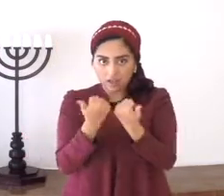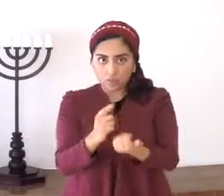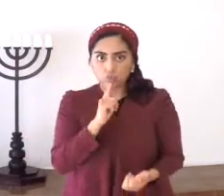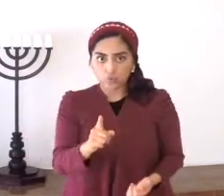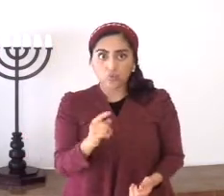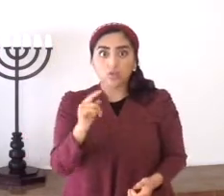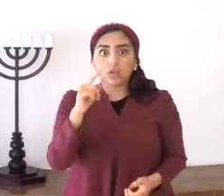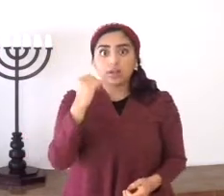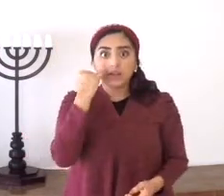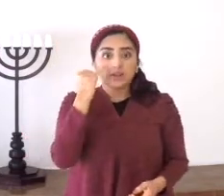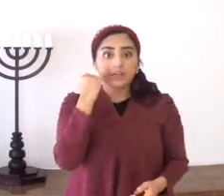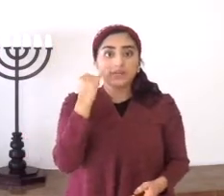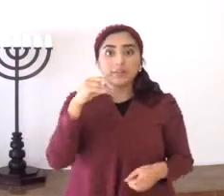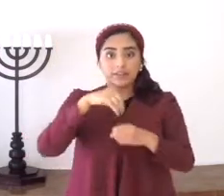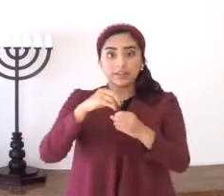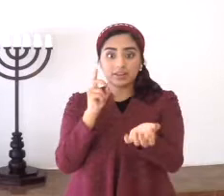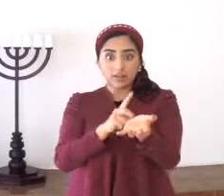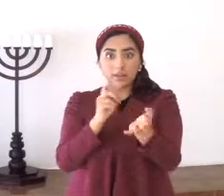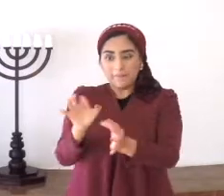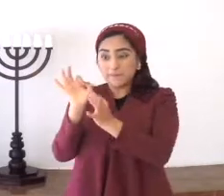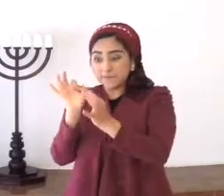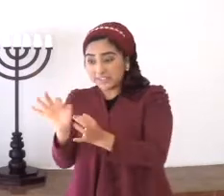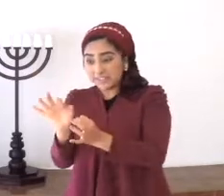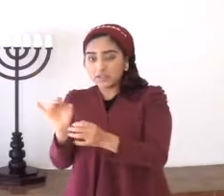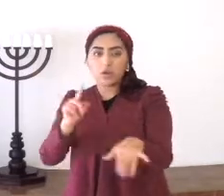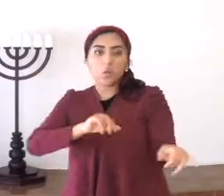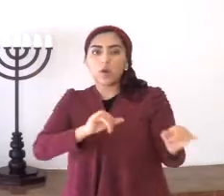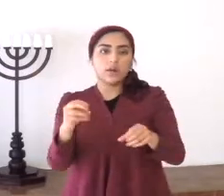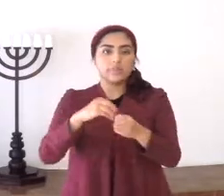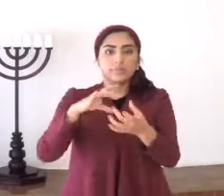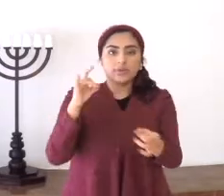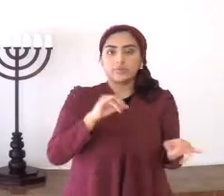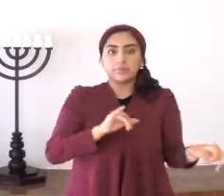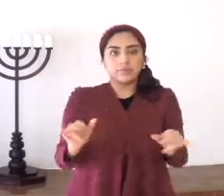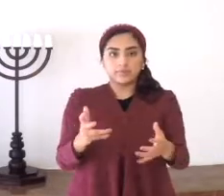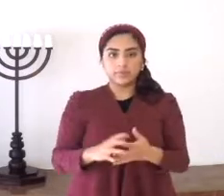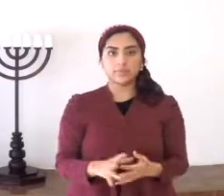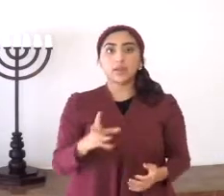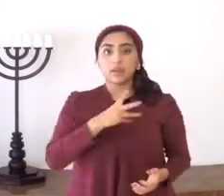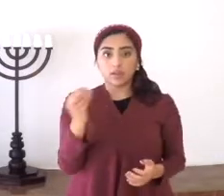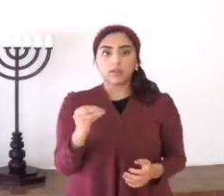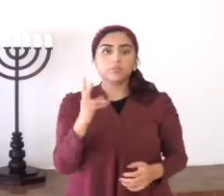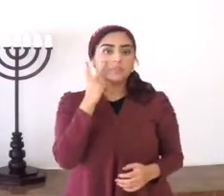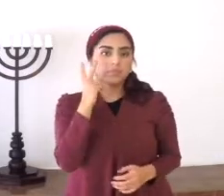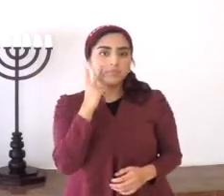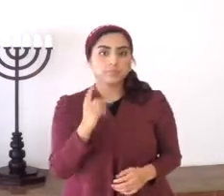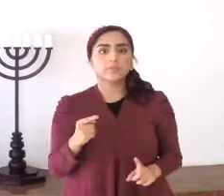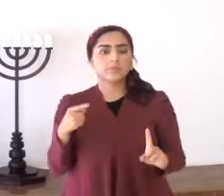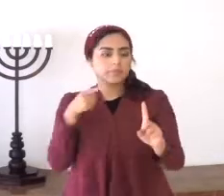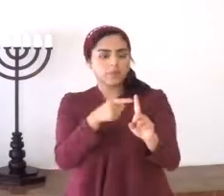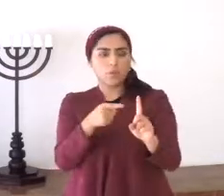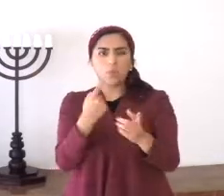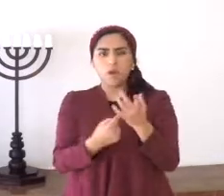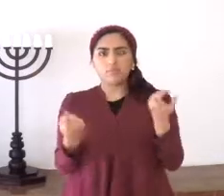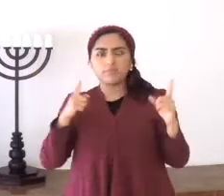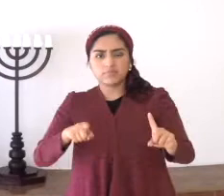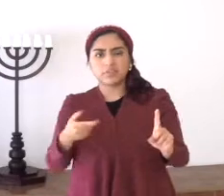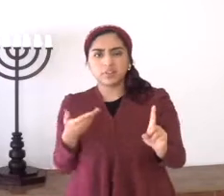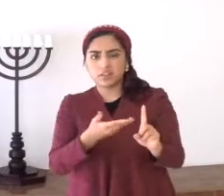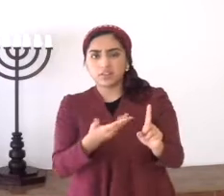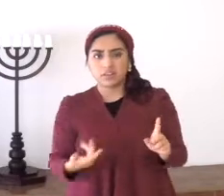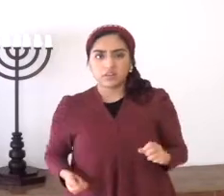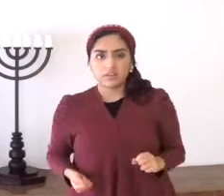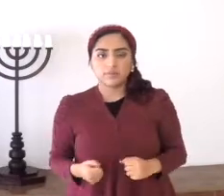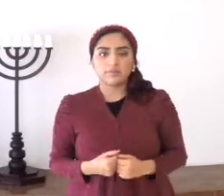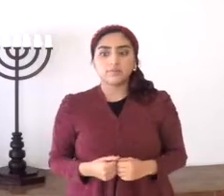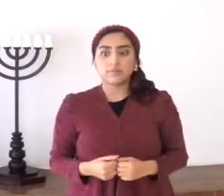historial y no falla. Es que esto es así. Si en la medicina es exacto, ¿cuánto más en lo espiritual? Y entonces, a